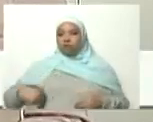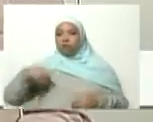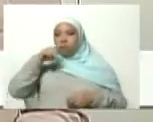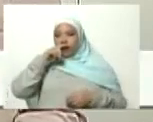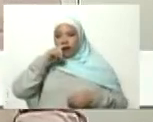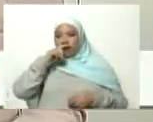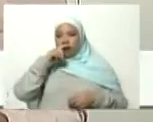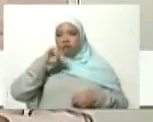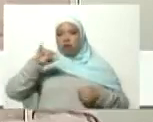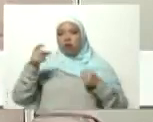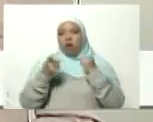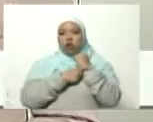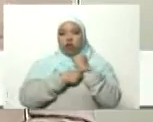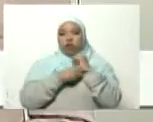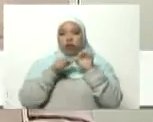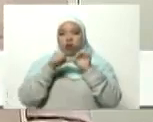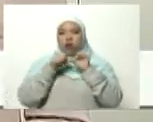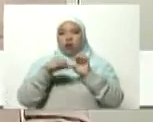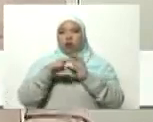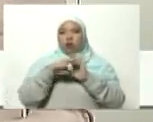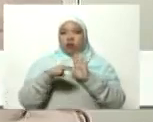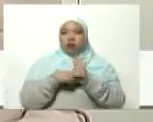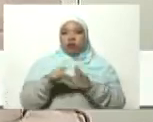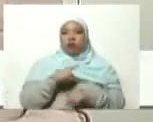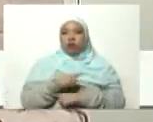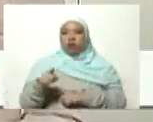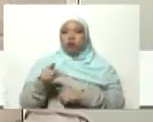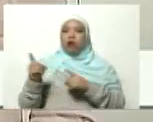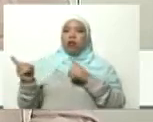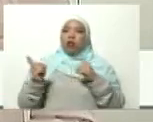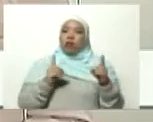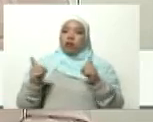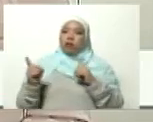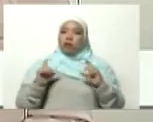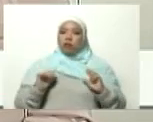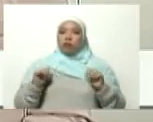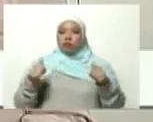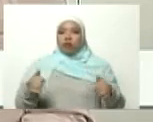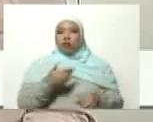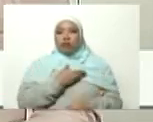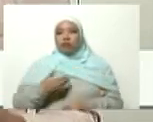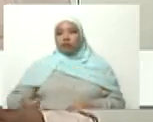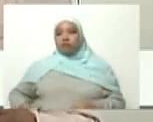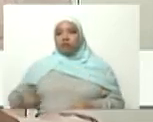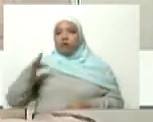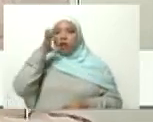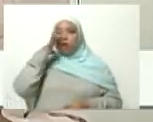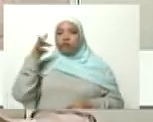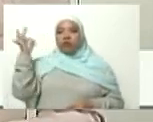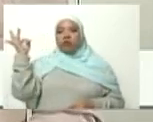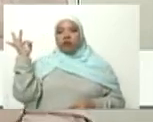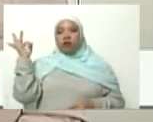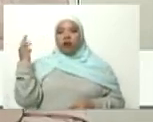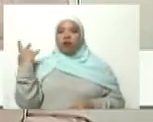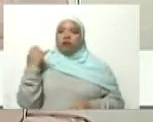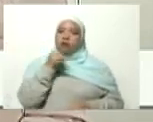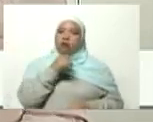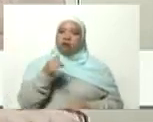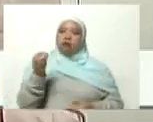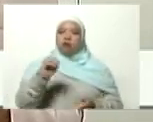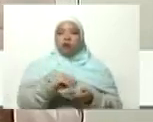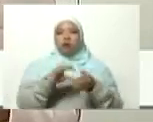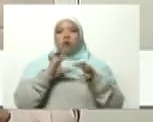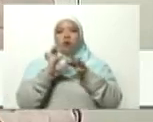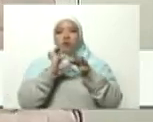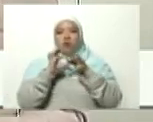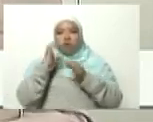económicas en contra del país. Sin embargo, el diálogo se realizó en París, auspiciado por el presidente Macron. Quizás, en principio, la Unión Europea